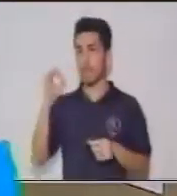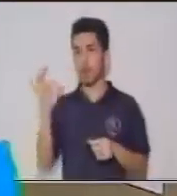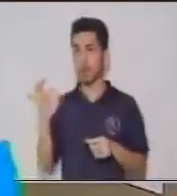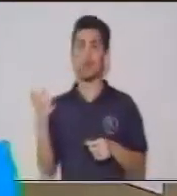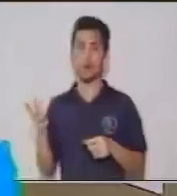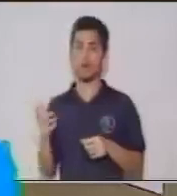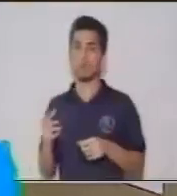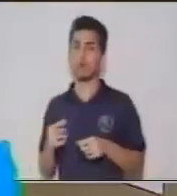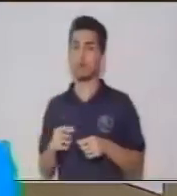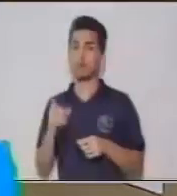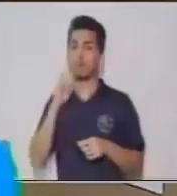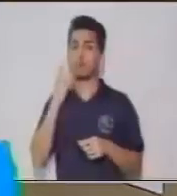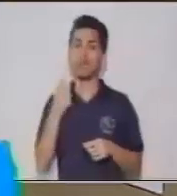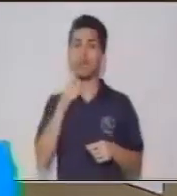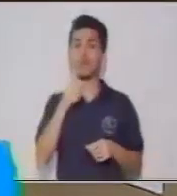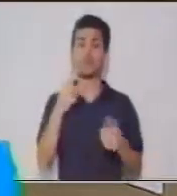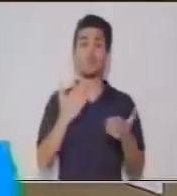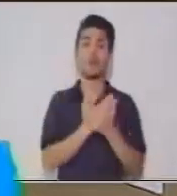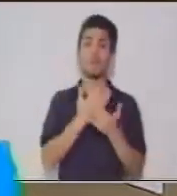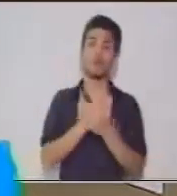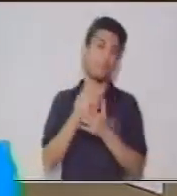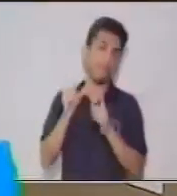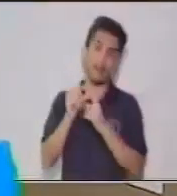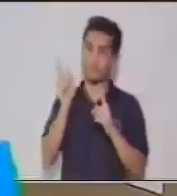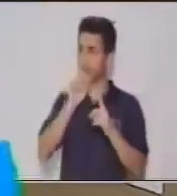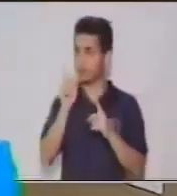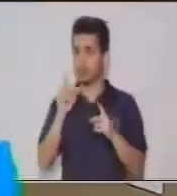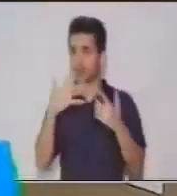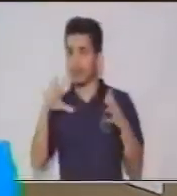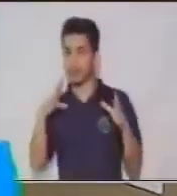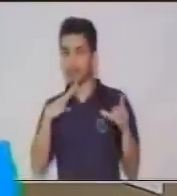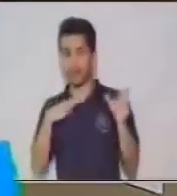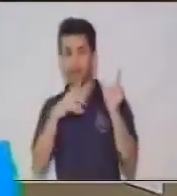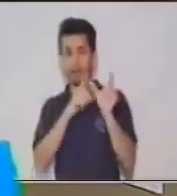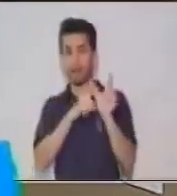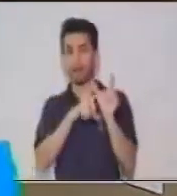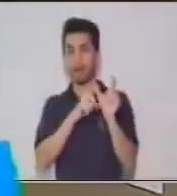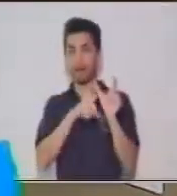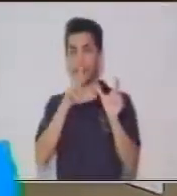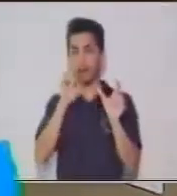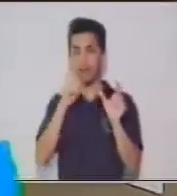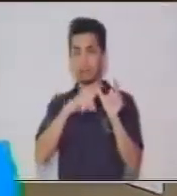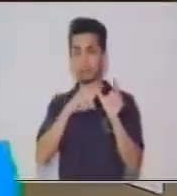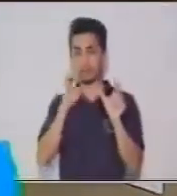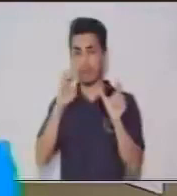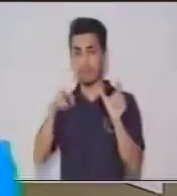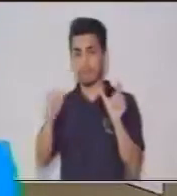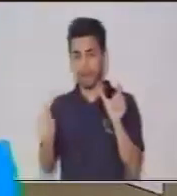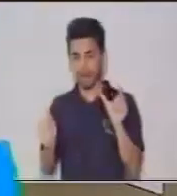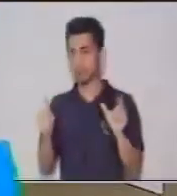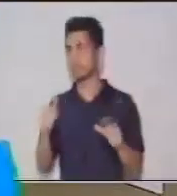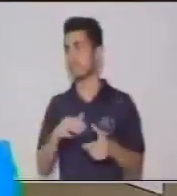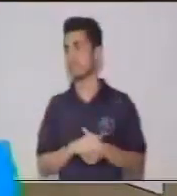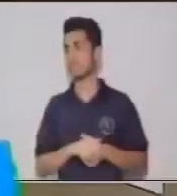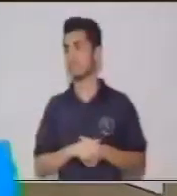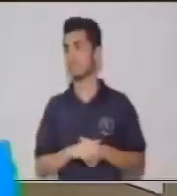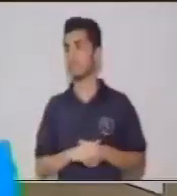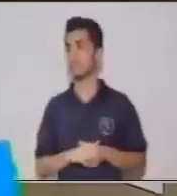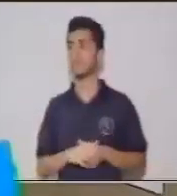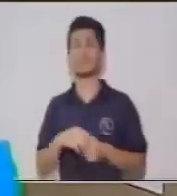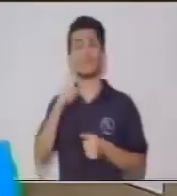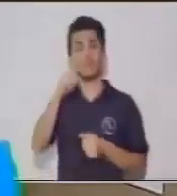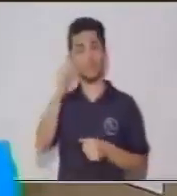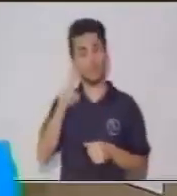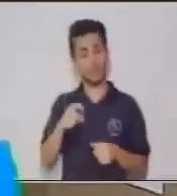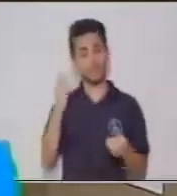crear nuevas palabras antes de el lexema, recuérdese. Y ten